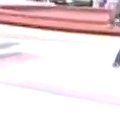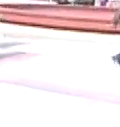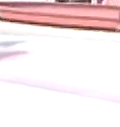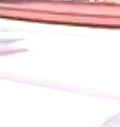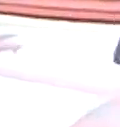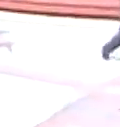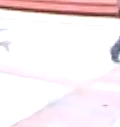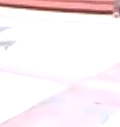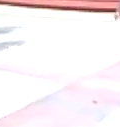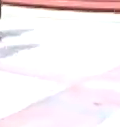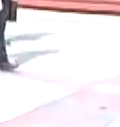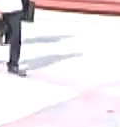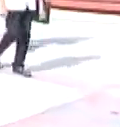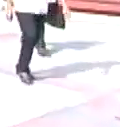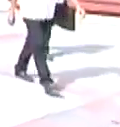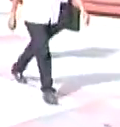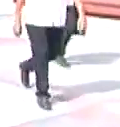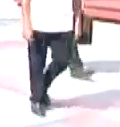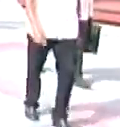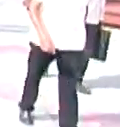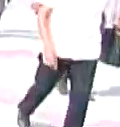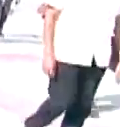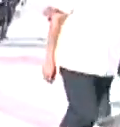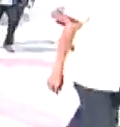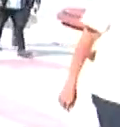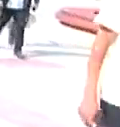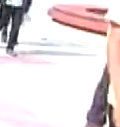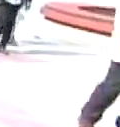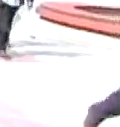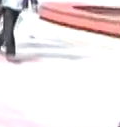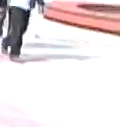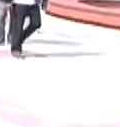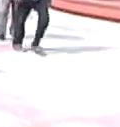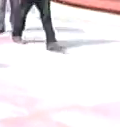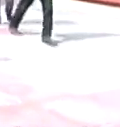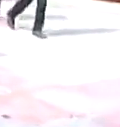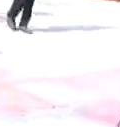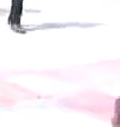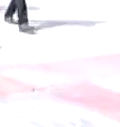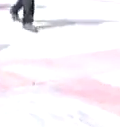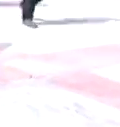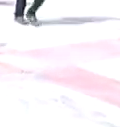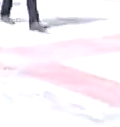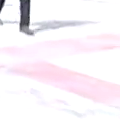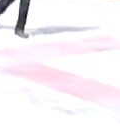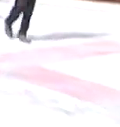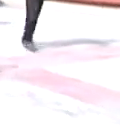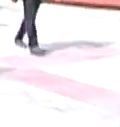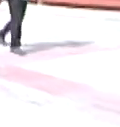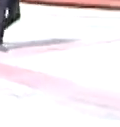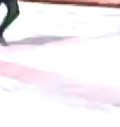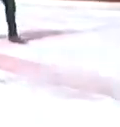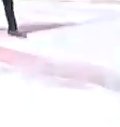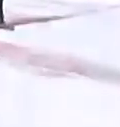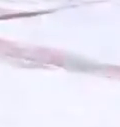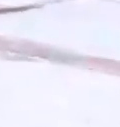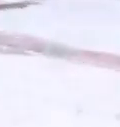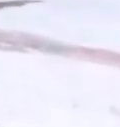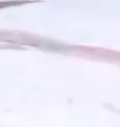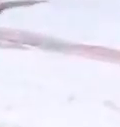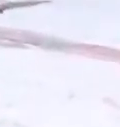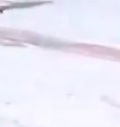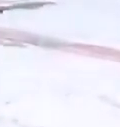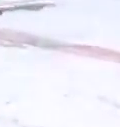junto al sector personas con discapacidad, específicamente desde la Plaza Bicentenario en el Palacio de